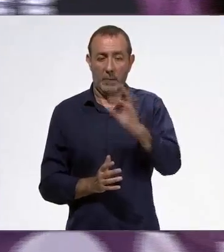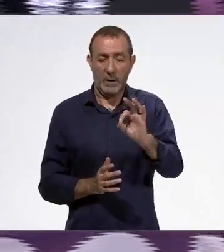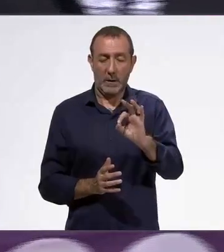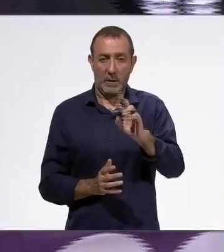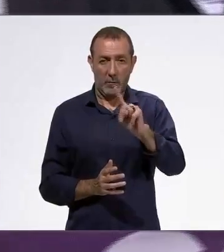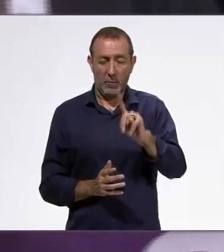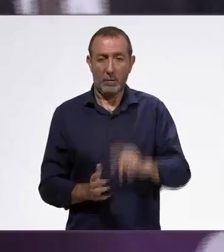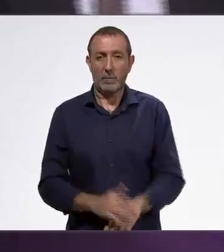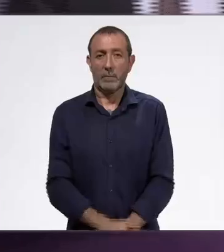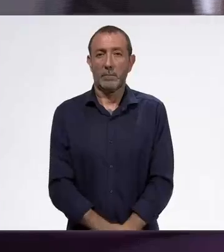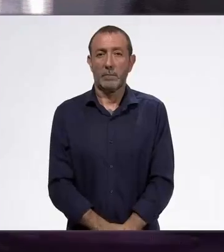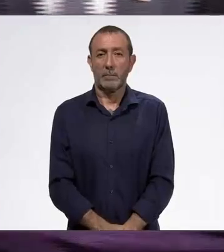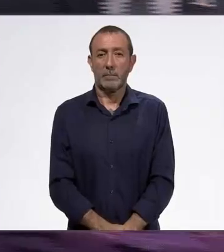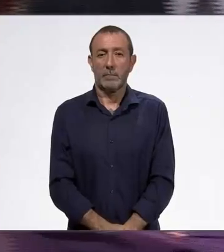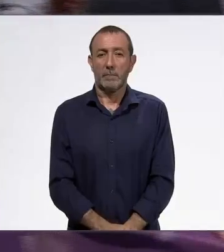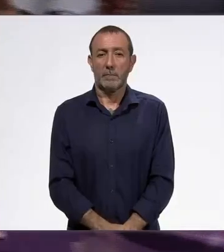pasado